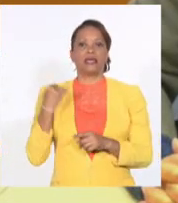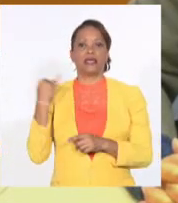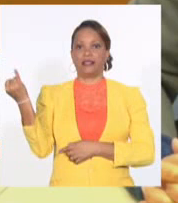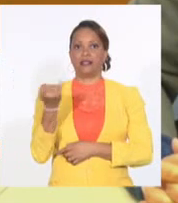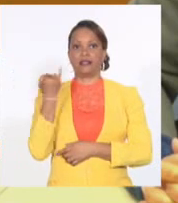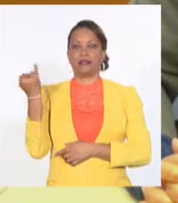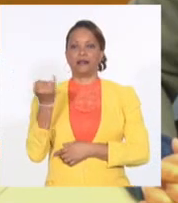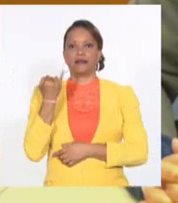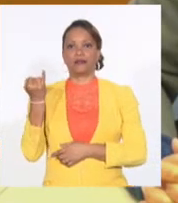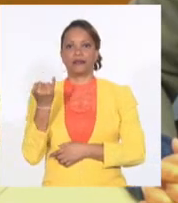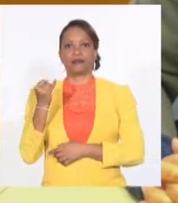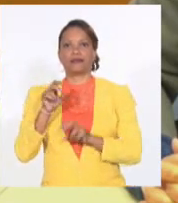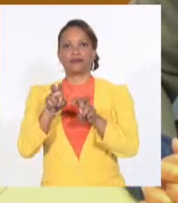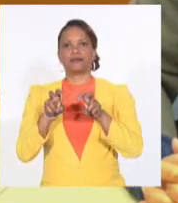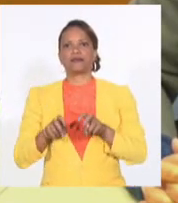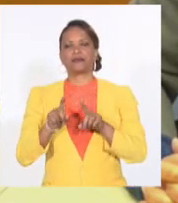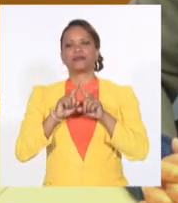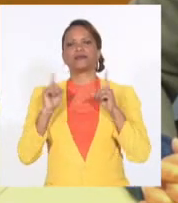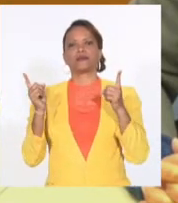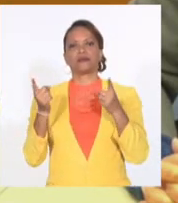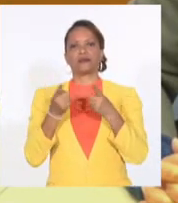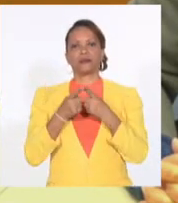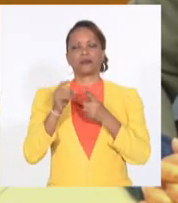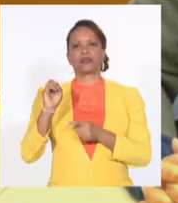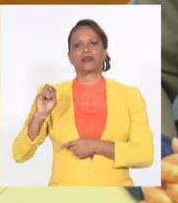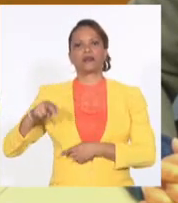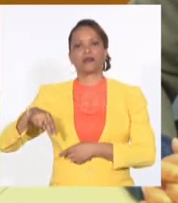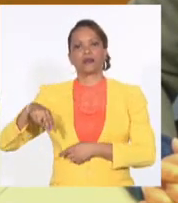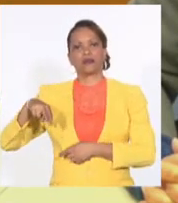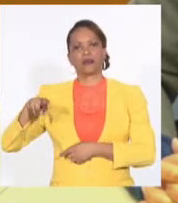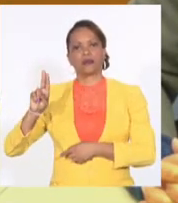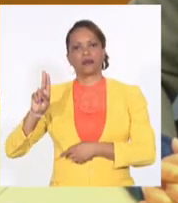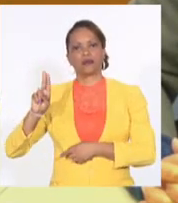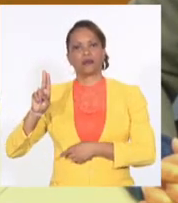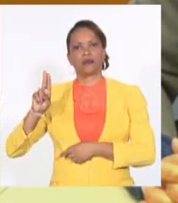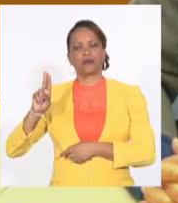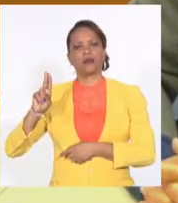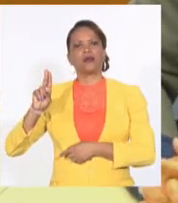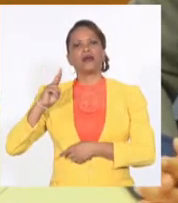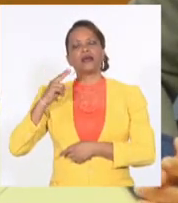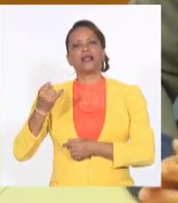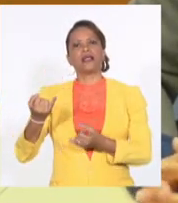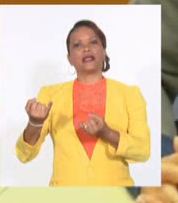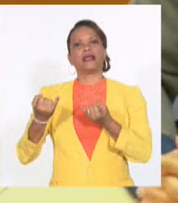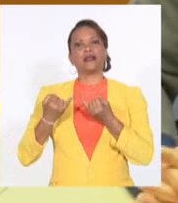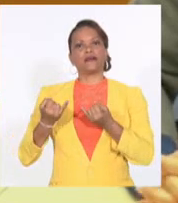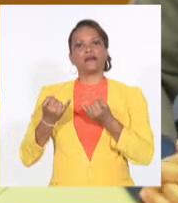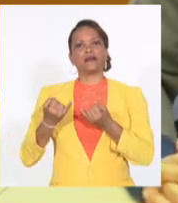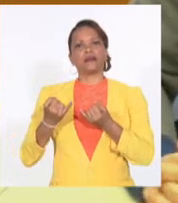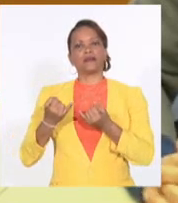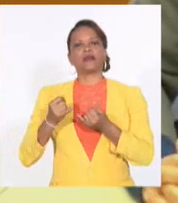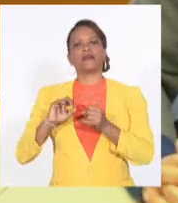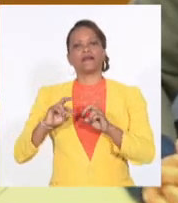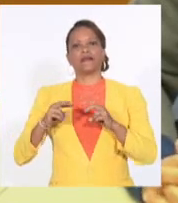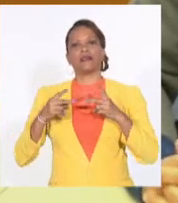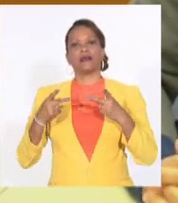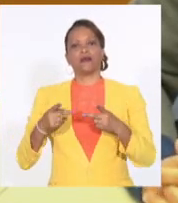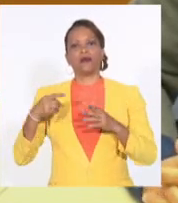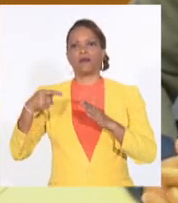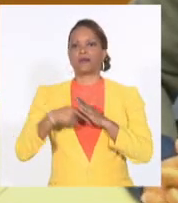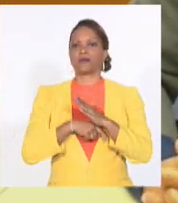internacionalmente en la Asamblea General de las Naciones Unidas, recibiendo una nueva y contundente derrota